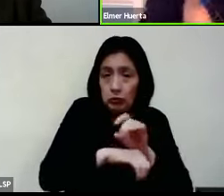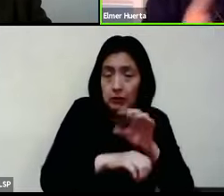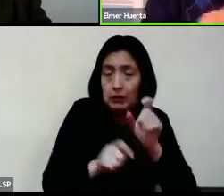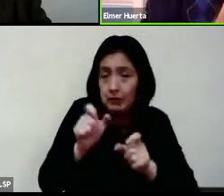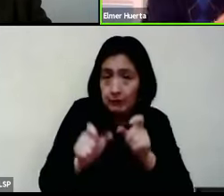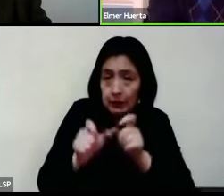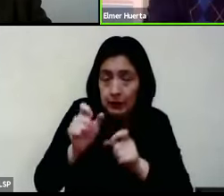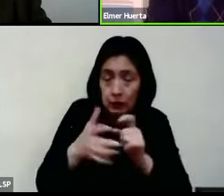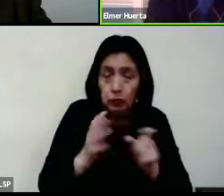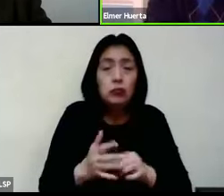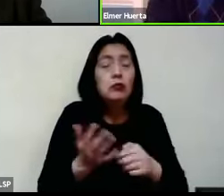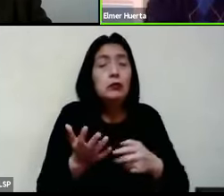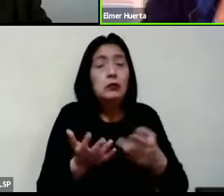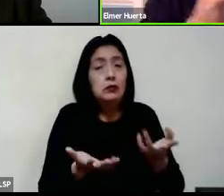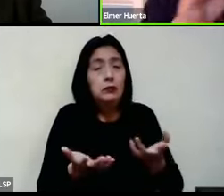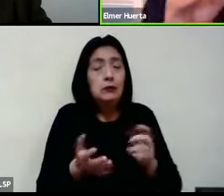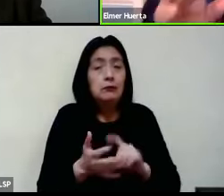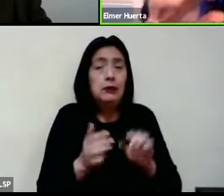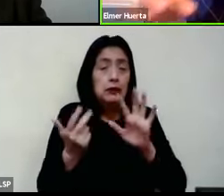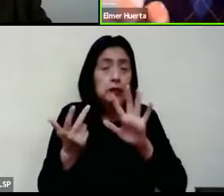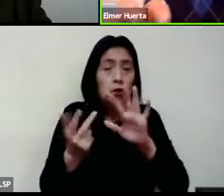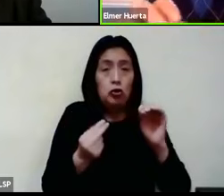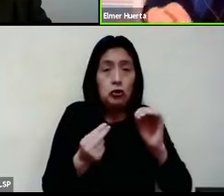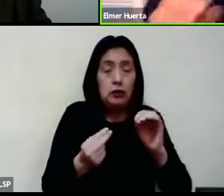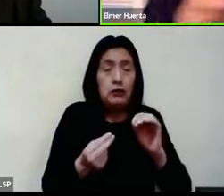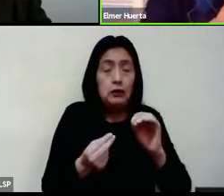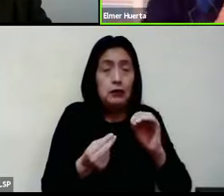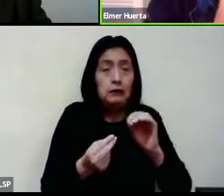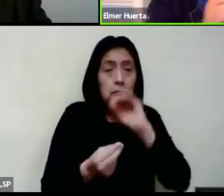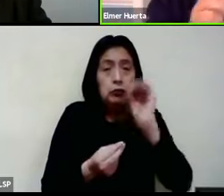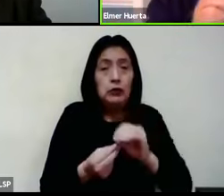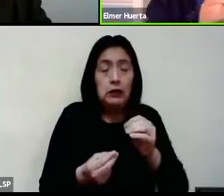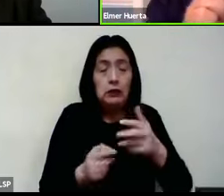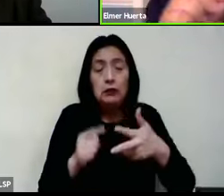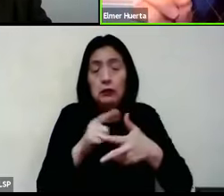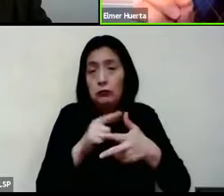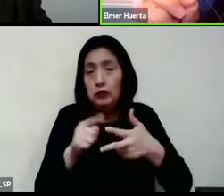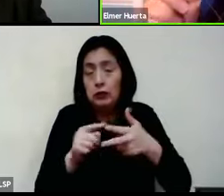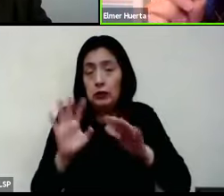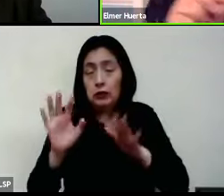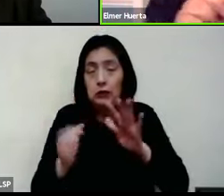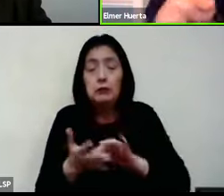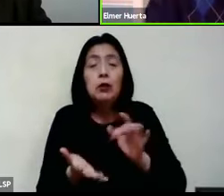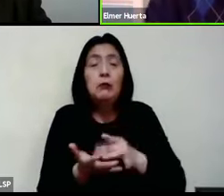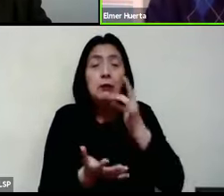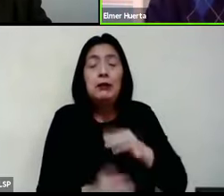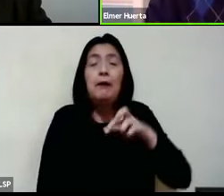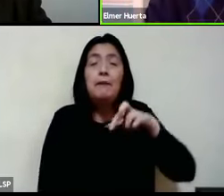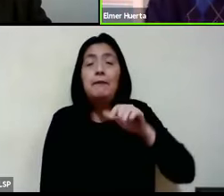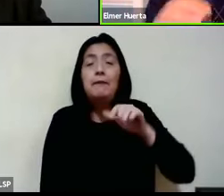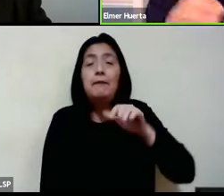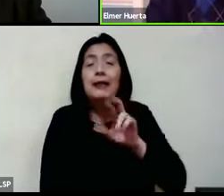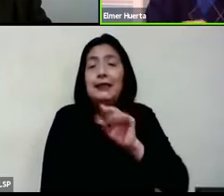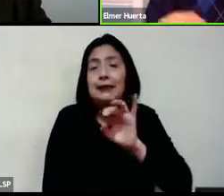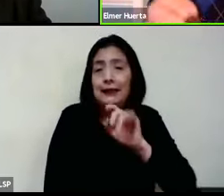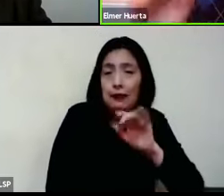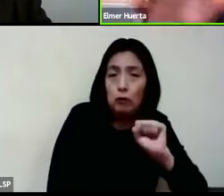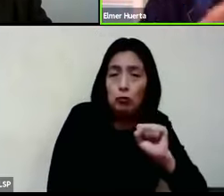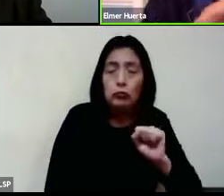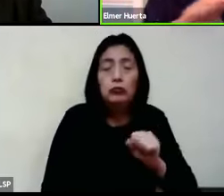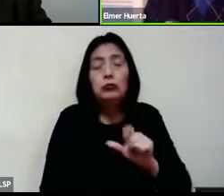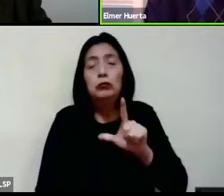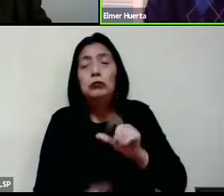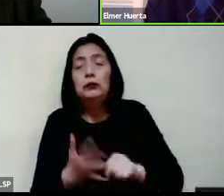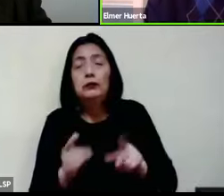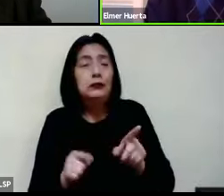persona ambulatoria, para este 80% y este 15%, son solamente paracetamol, sintomáticos, y